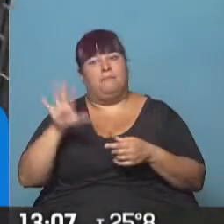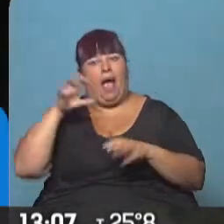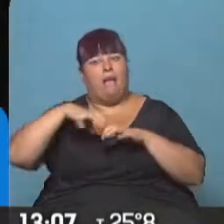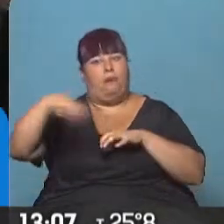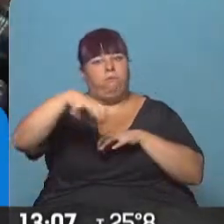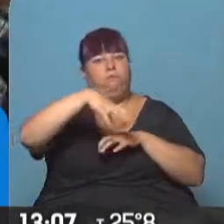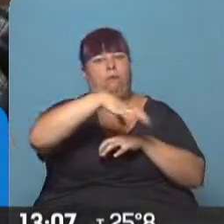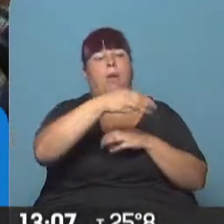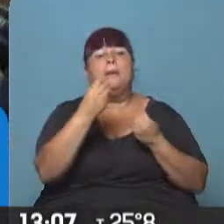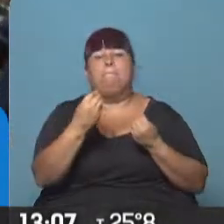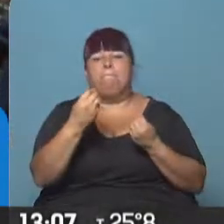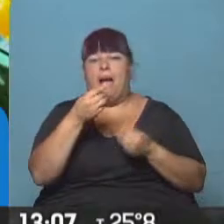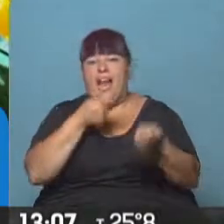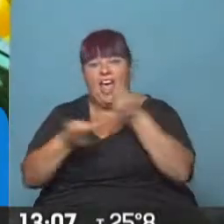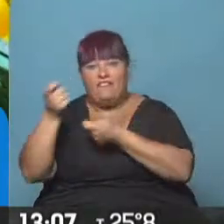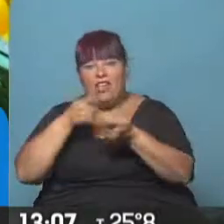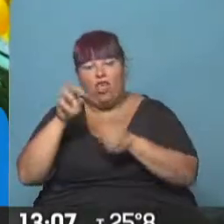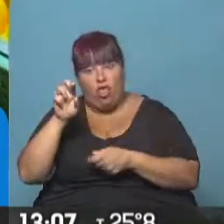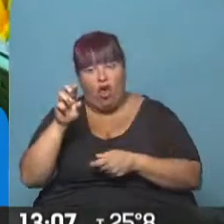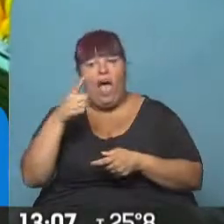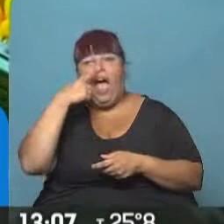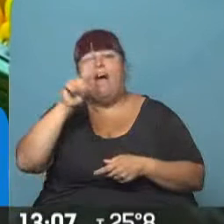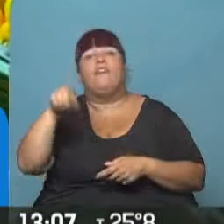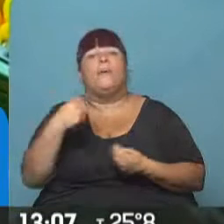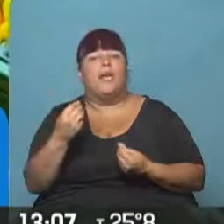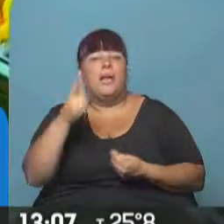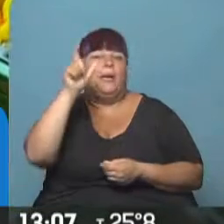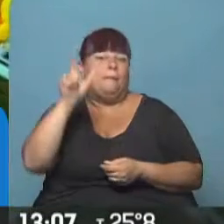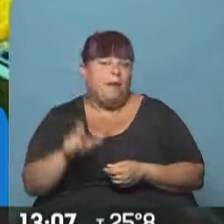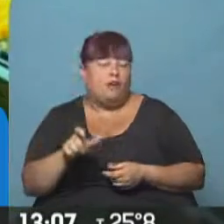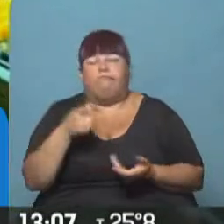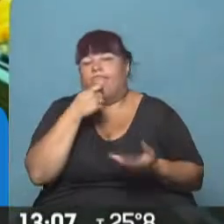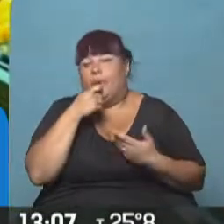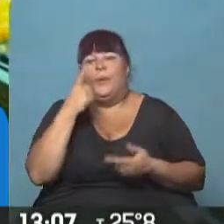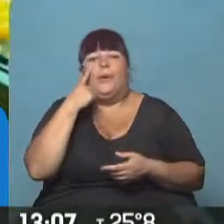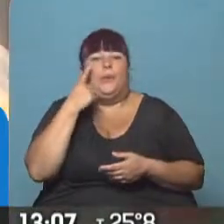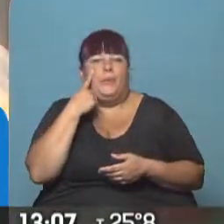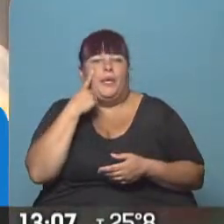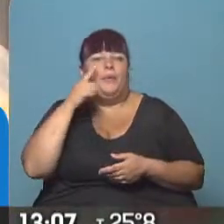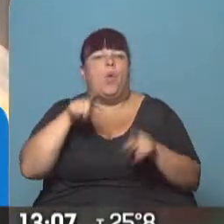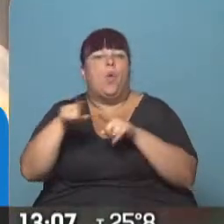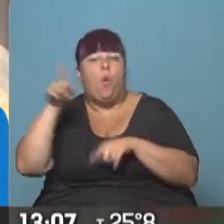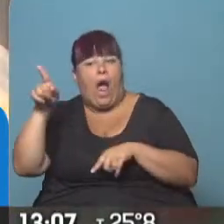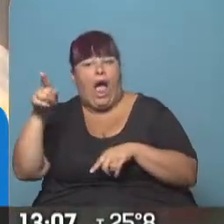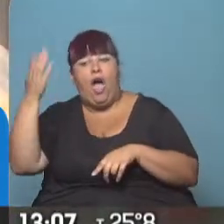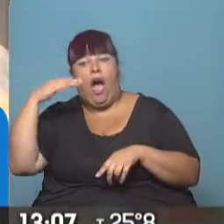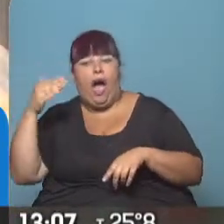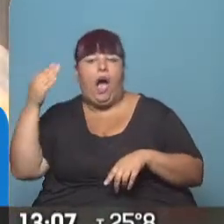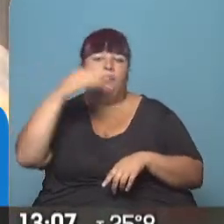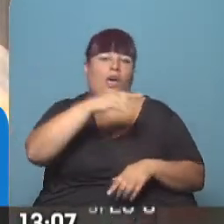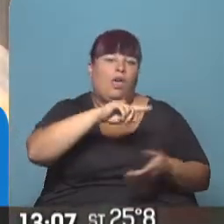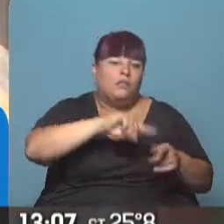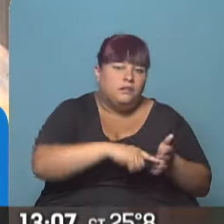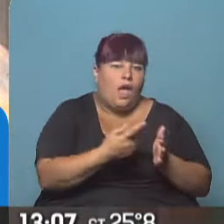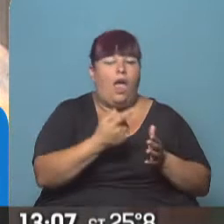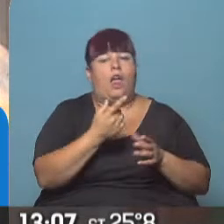venta para realizar operaciones de cambio te termine pasando que una persona que, por ejemplo, vive en Villa Lugano, antes tenía que ir al centro a